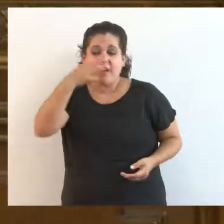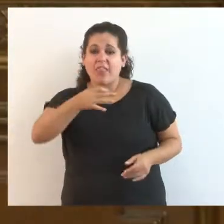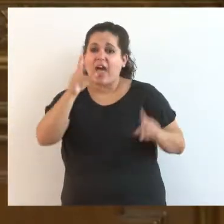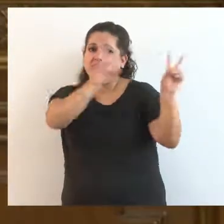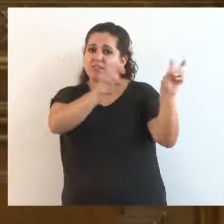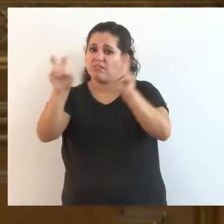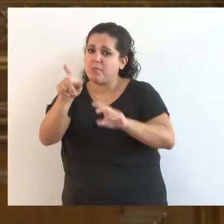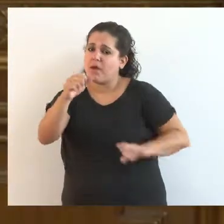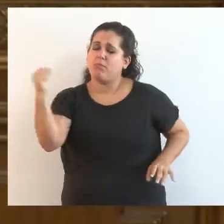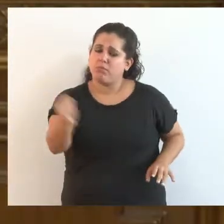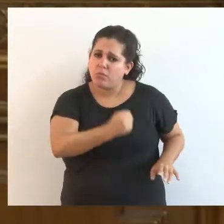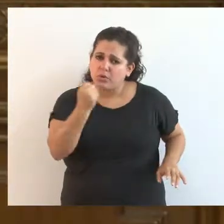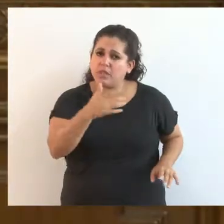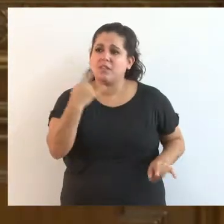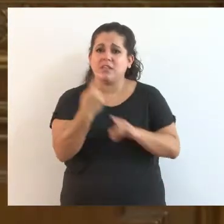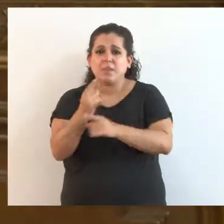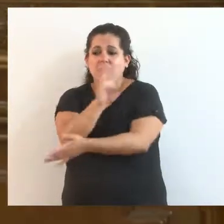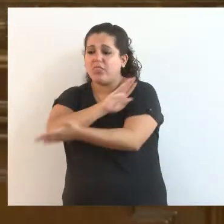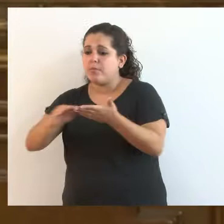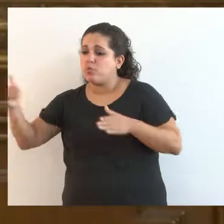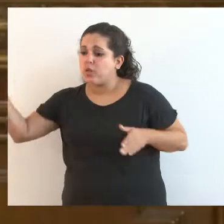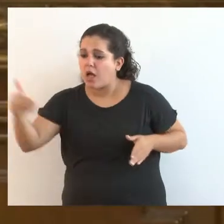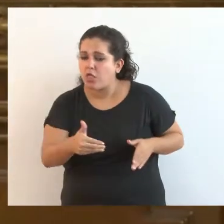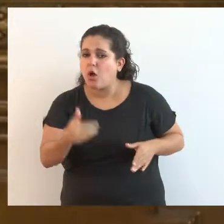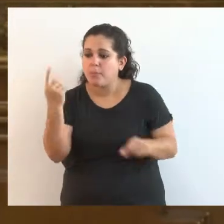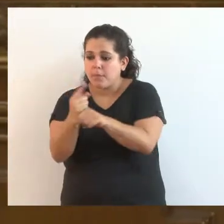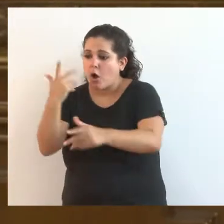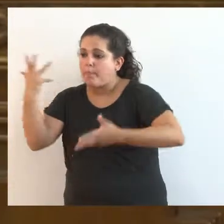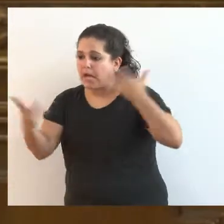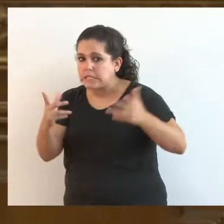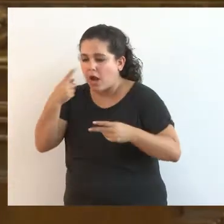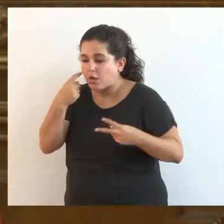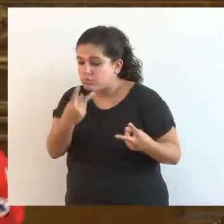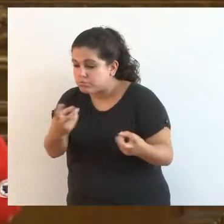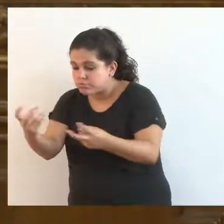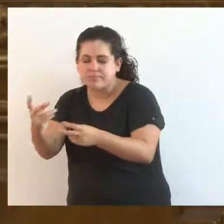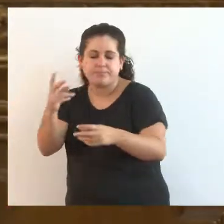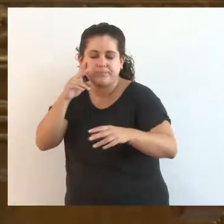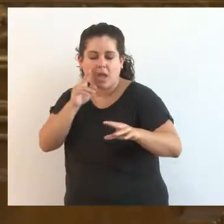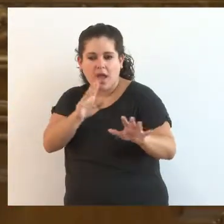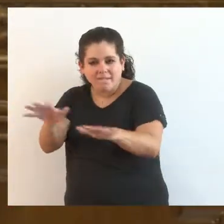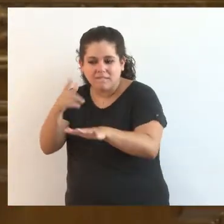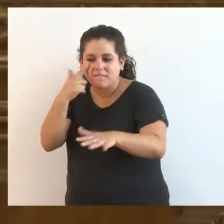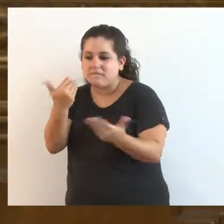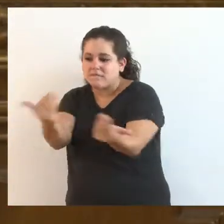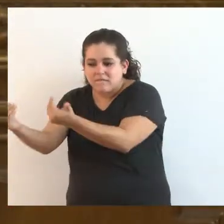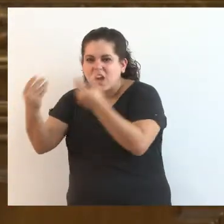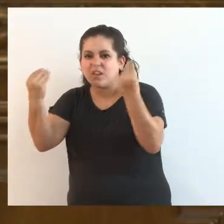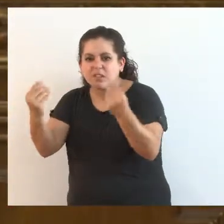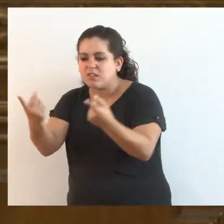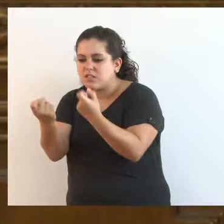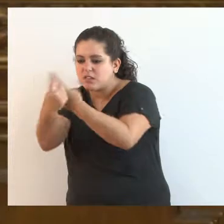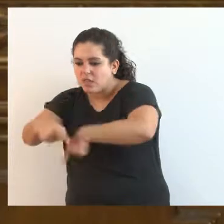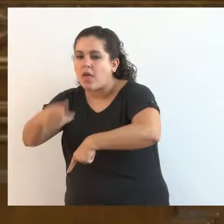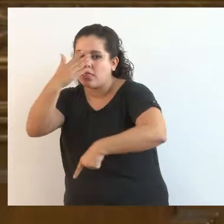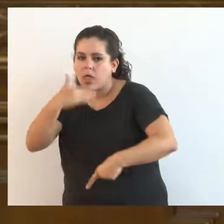apasionantes. Como siempre digo, el legislador viene después de que eso sucede, ¿eh? Es observar la realidad, qué necesidades tiene